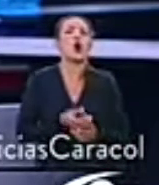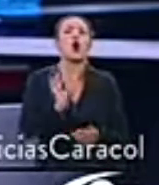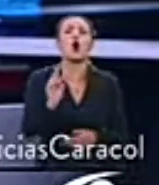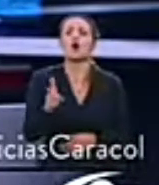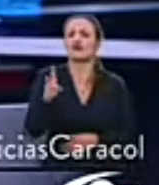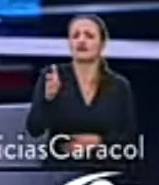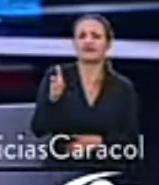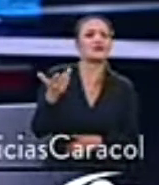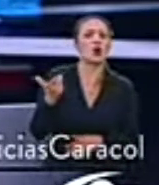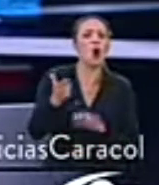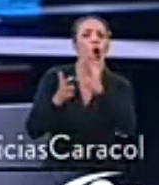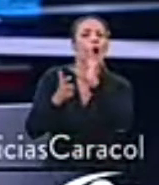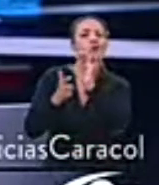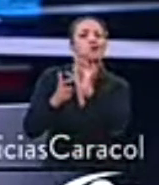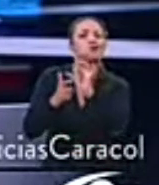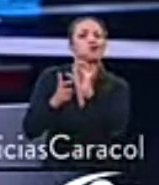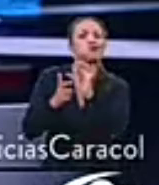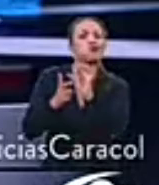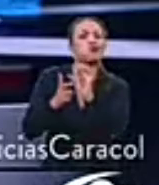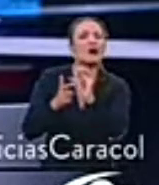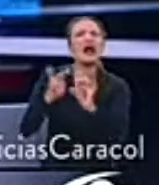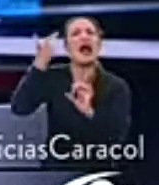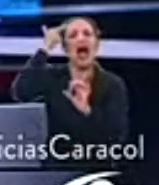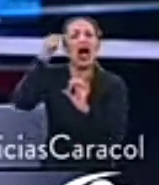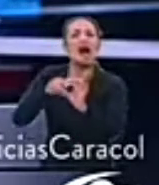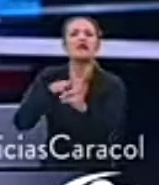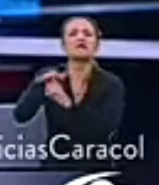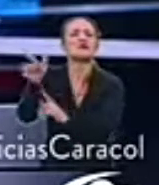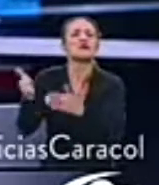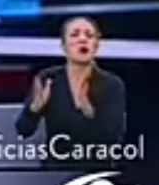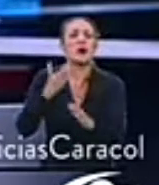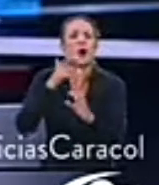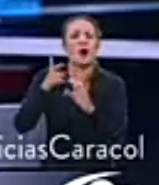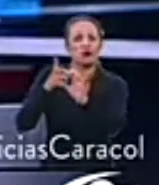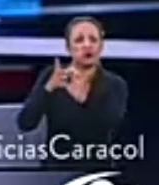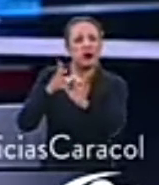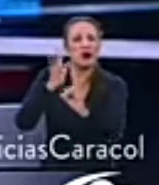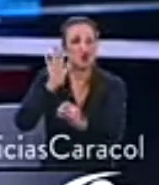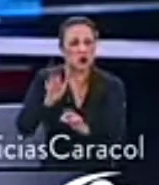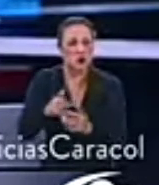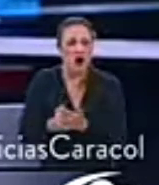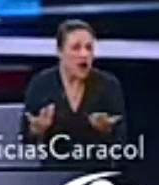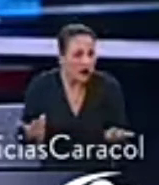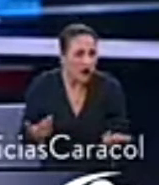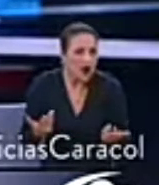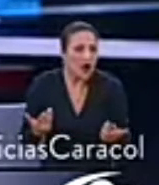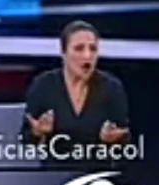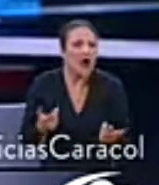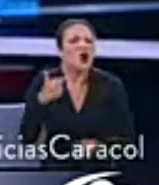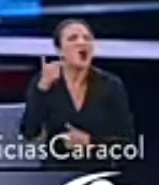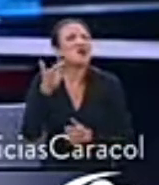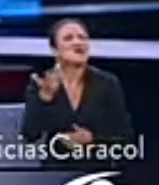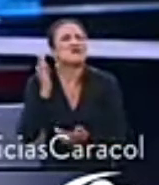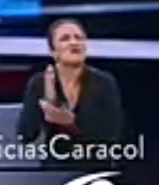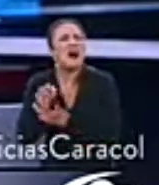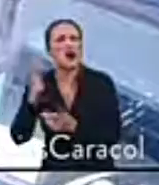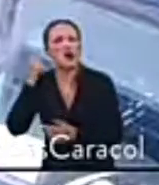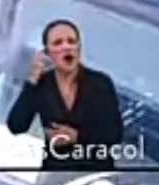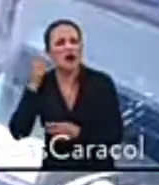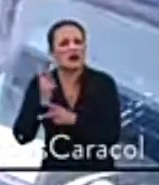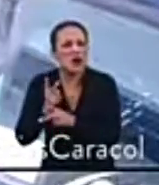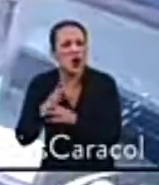arma traumática o de esas consideradas de menor letalidad, como las de fogueo también? ¿Cuáles son los delitos que se crean? Bueno,